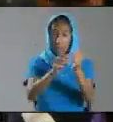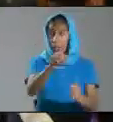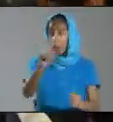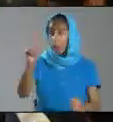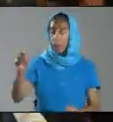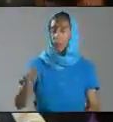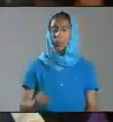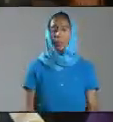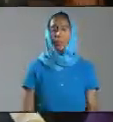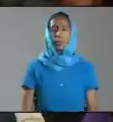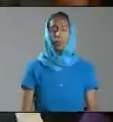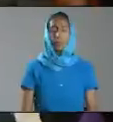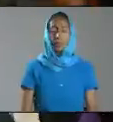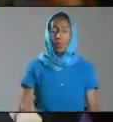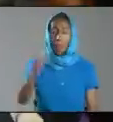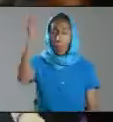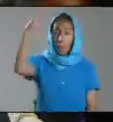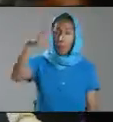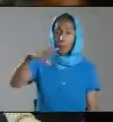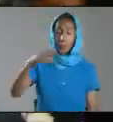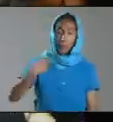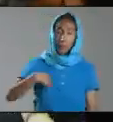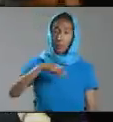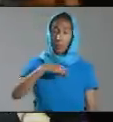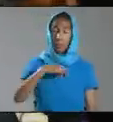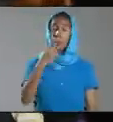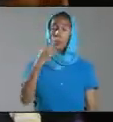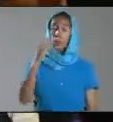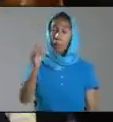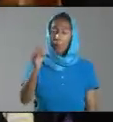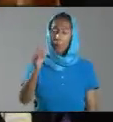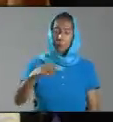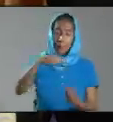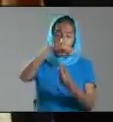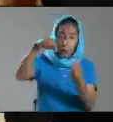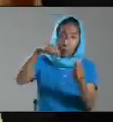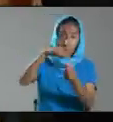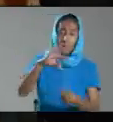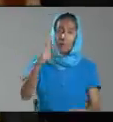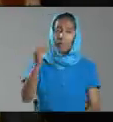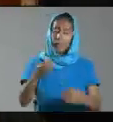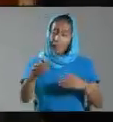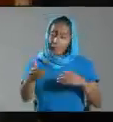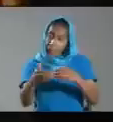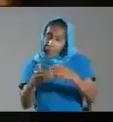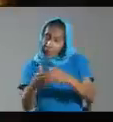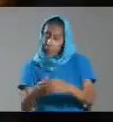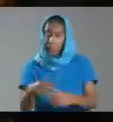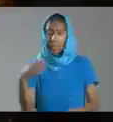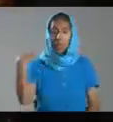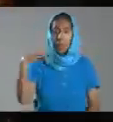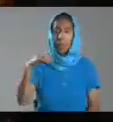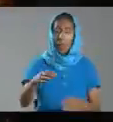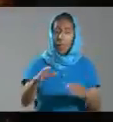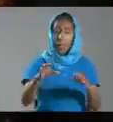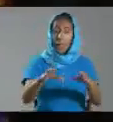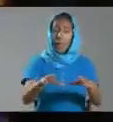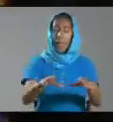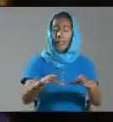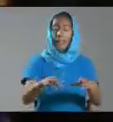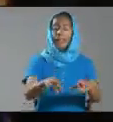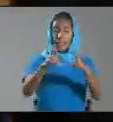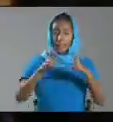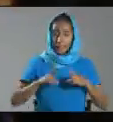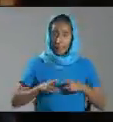Padre bendito. Bendecimos a nuestros hermanos, a las familias que se han acercado para recibir la cobertura